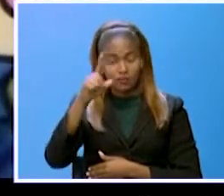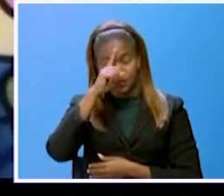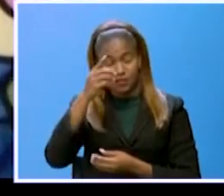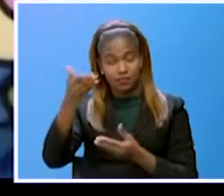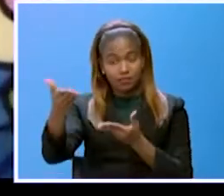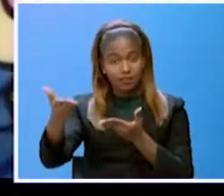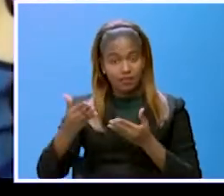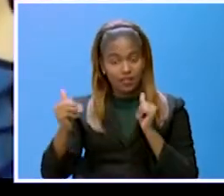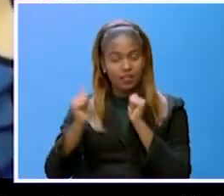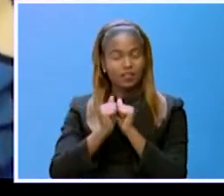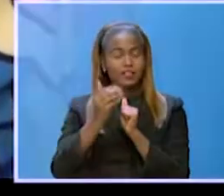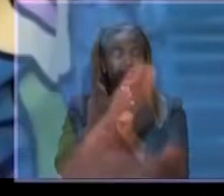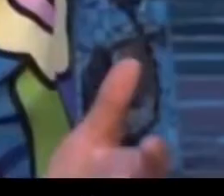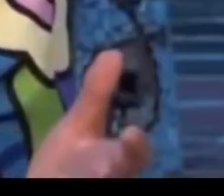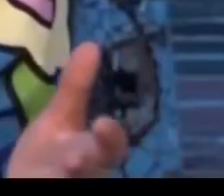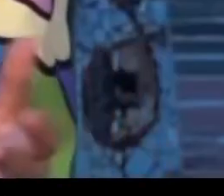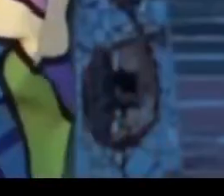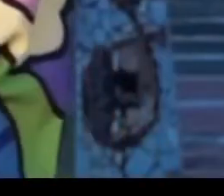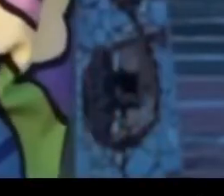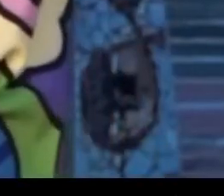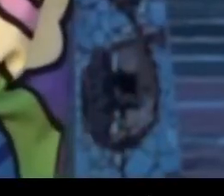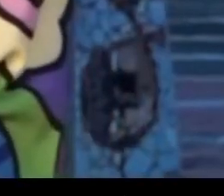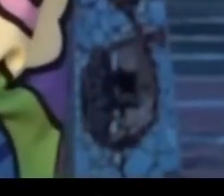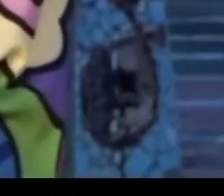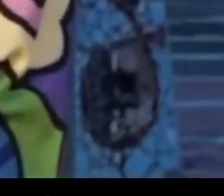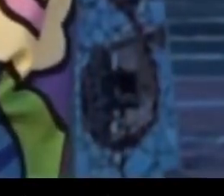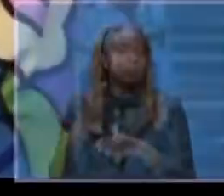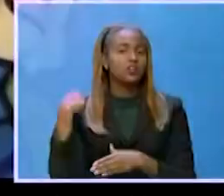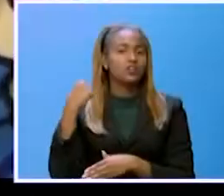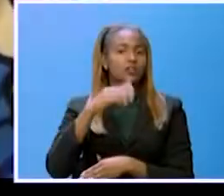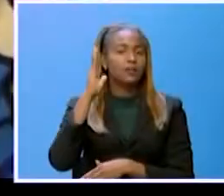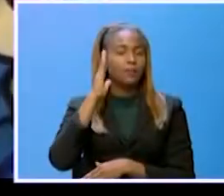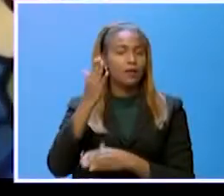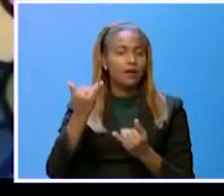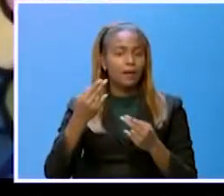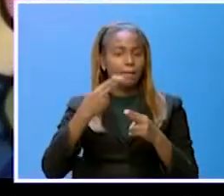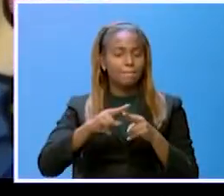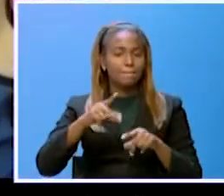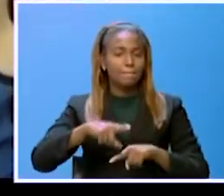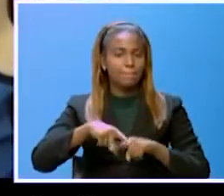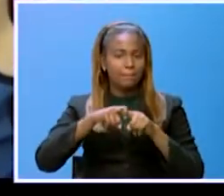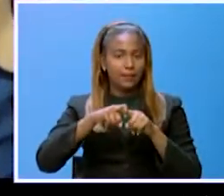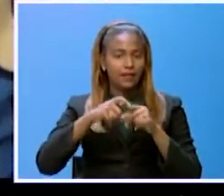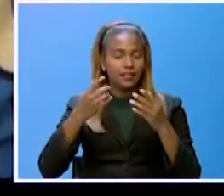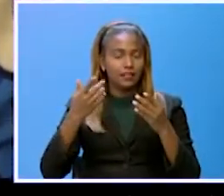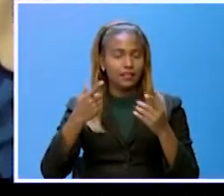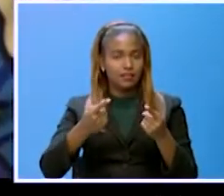Nos vamos a una brevísima pausa de...